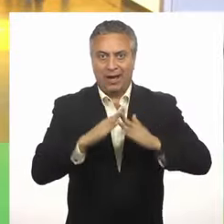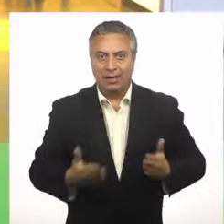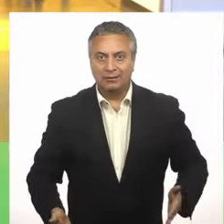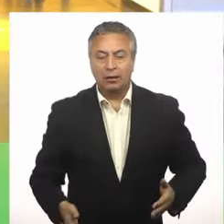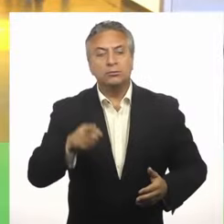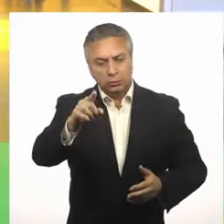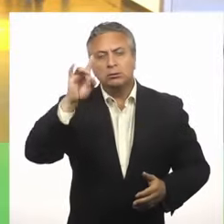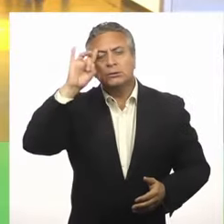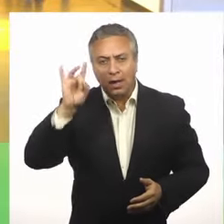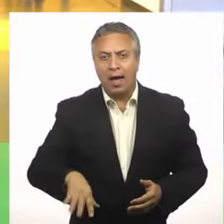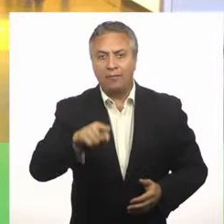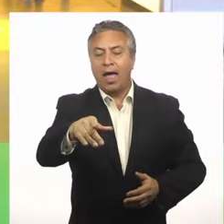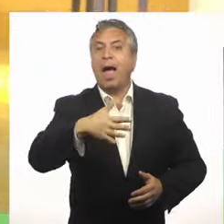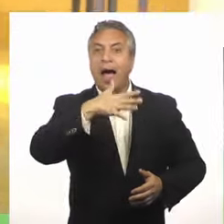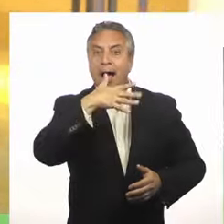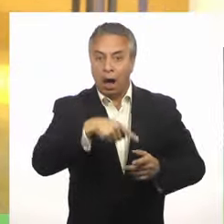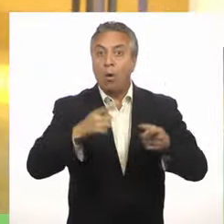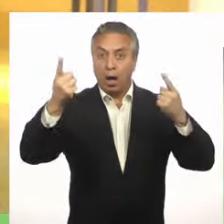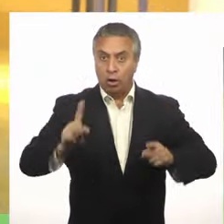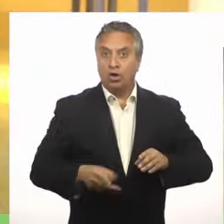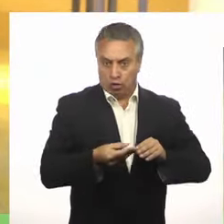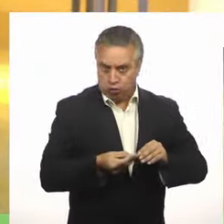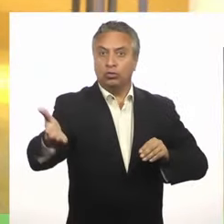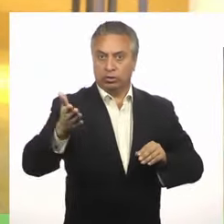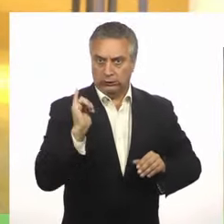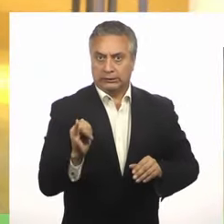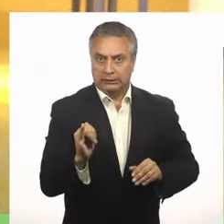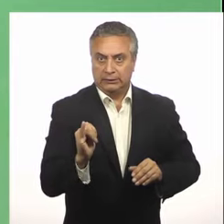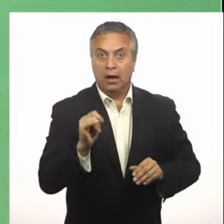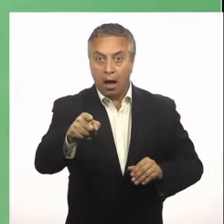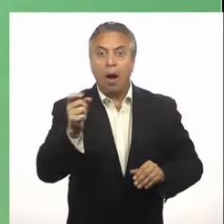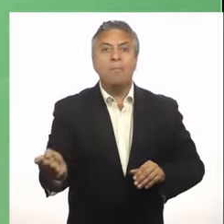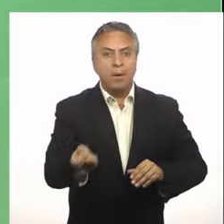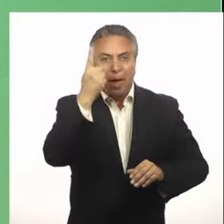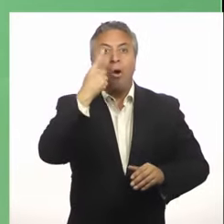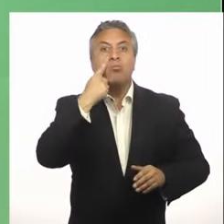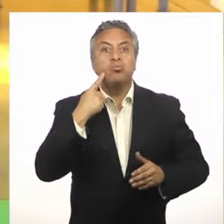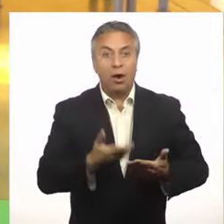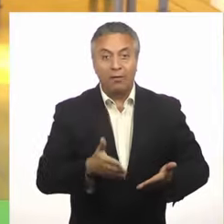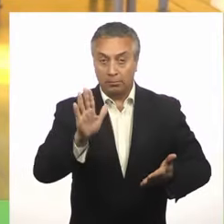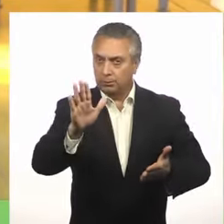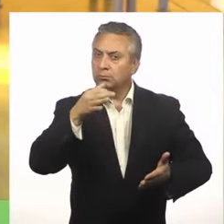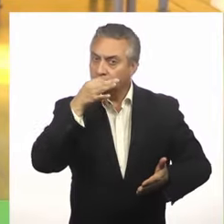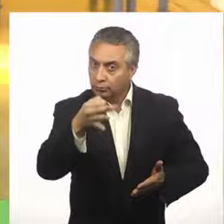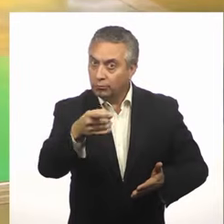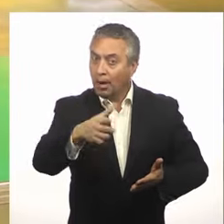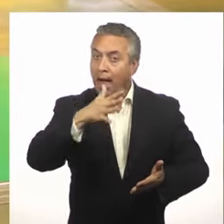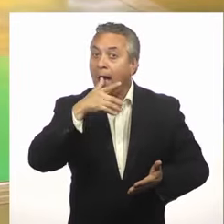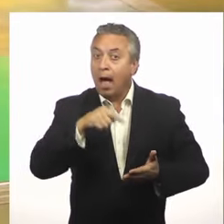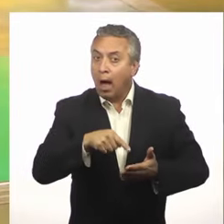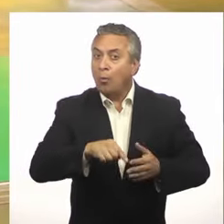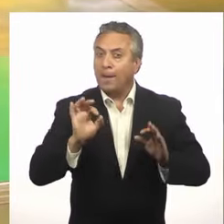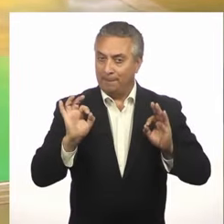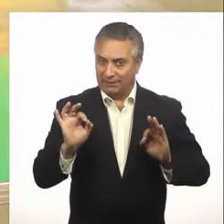común que el agua conduce la electricidad. Por eso, será la primera que pondremos a prueba. Ahora, les cuento, esta agua es particular porque